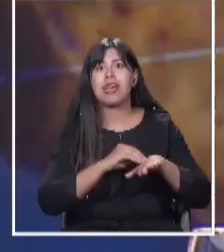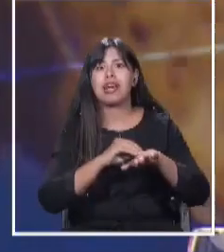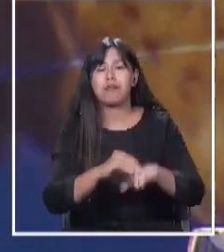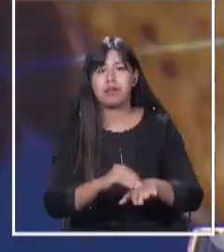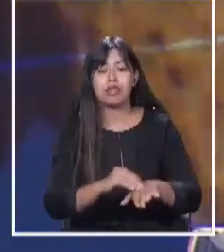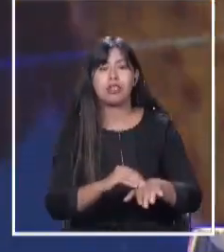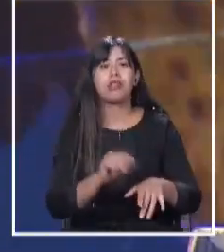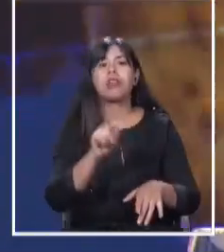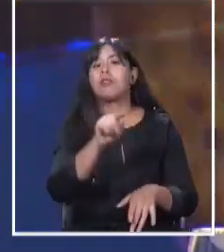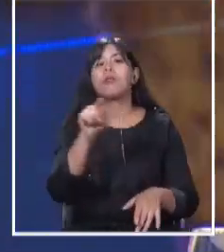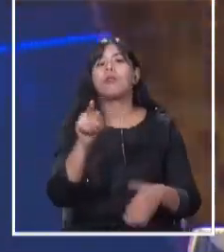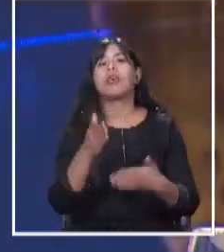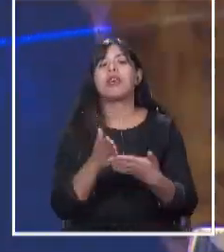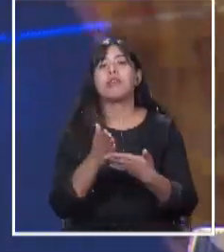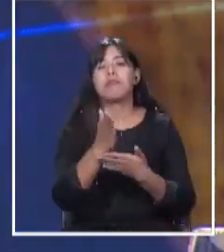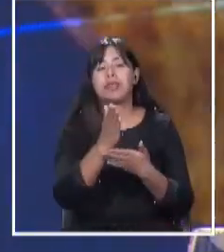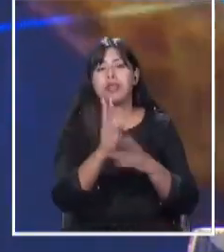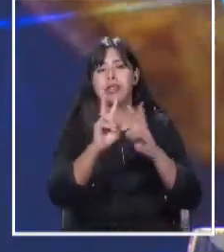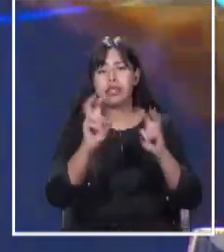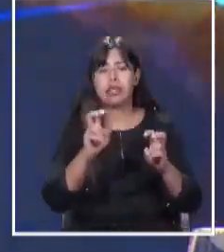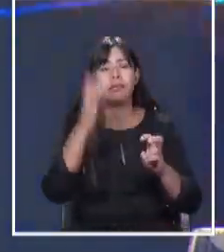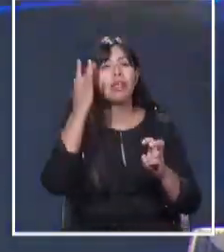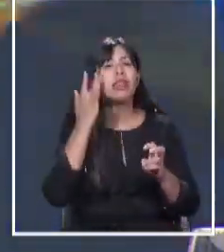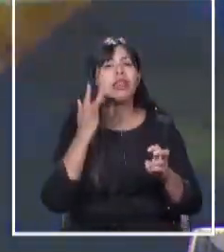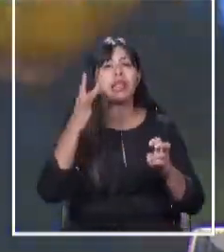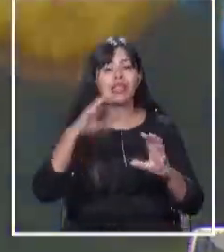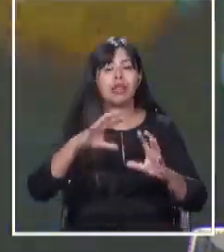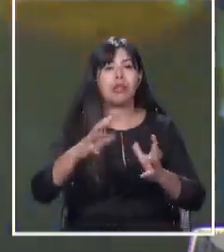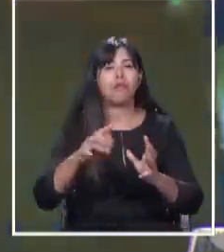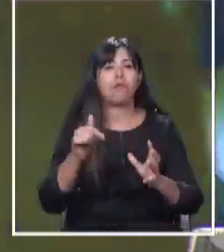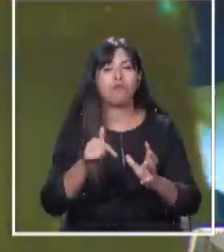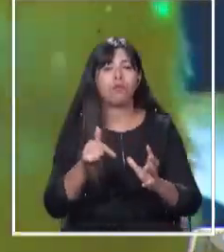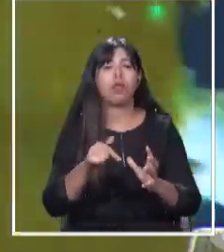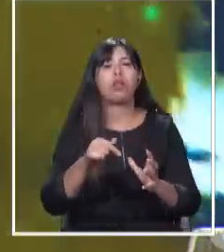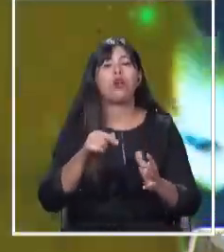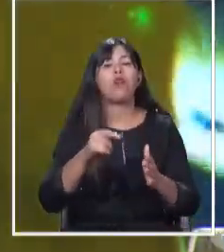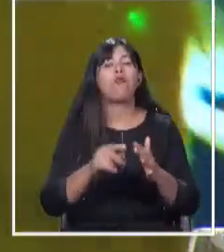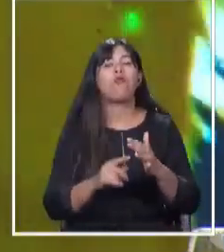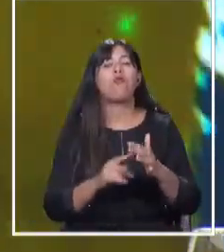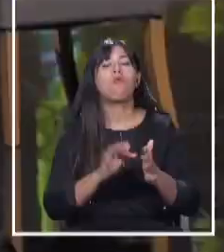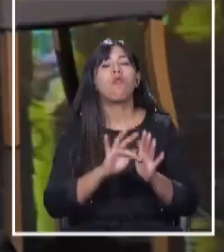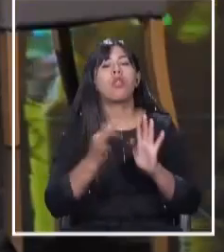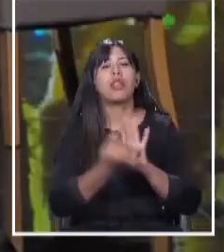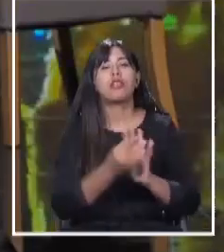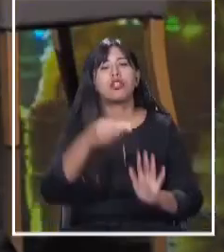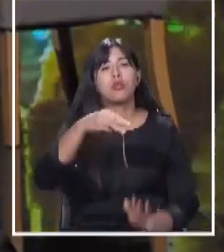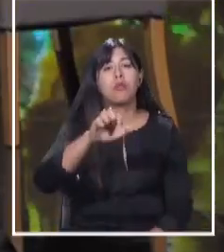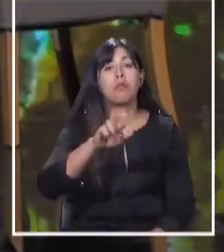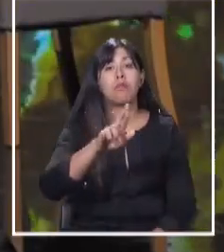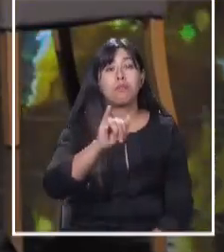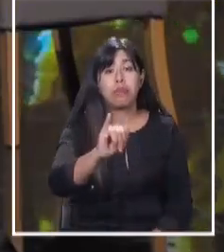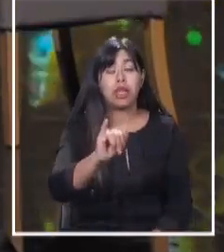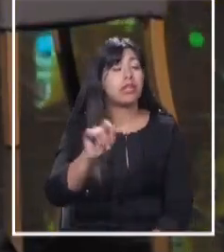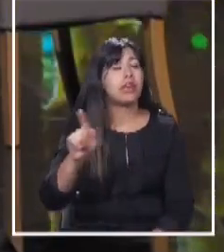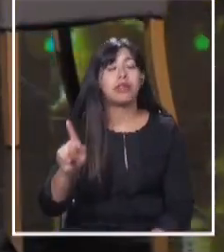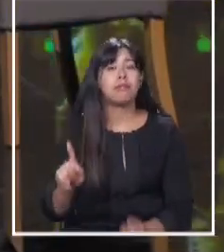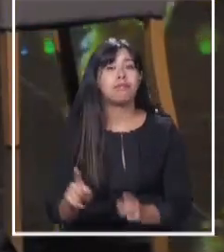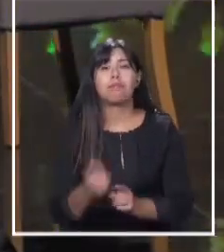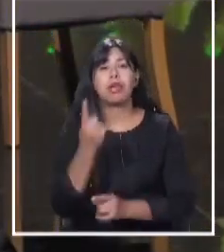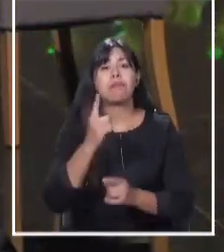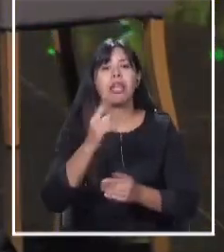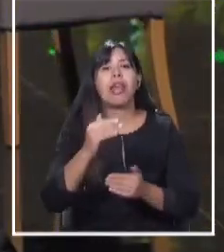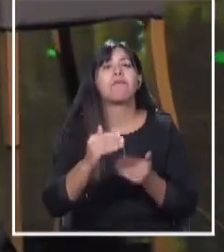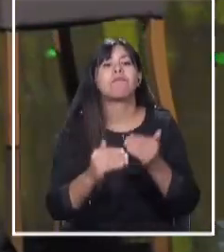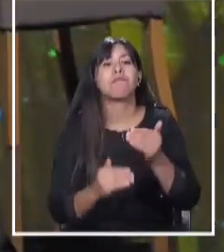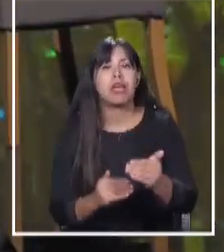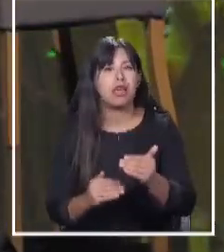corredor que ustedes comenzaron con la boya inteligente, con la Fundación Mary, es el primer paso, un poco lo que decía Maximiliano. Perfecto, estamos escuchando